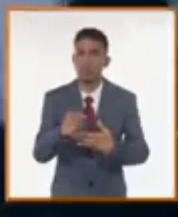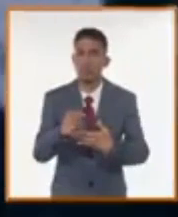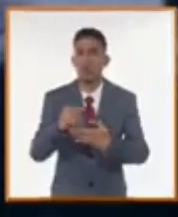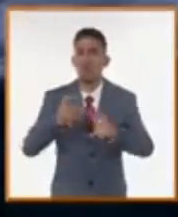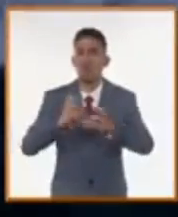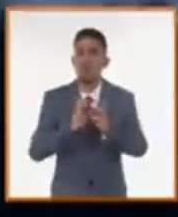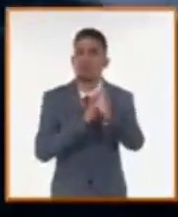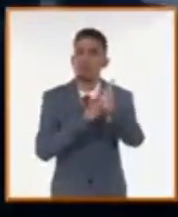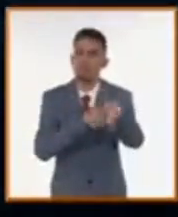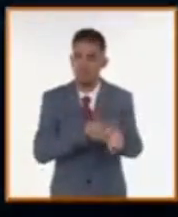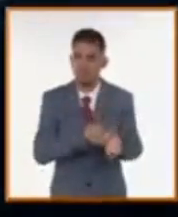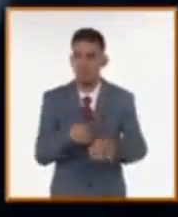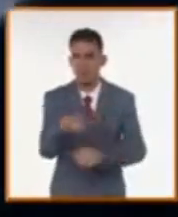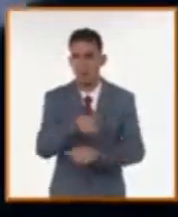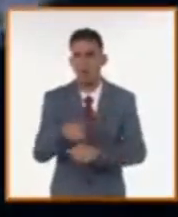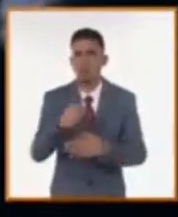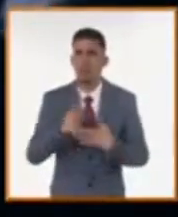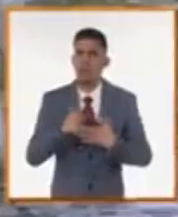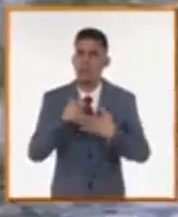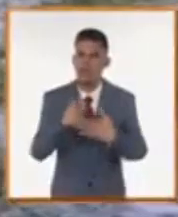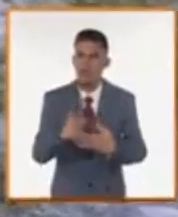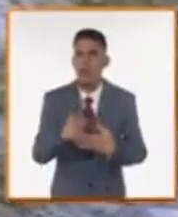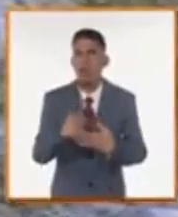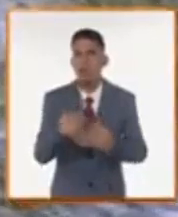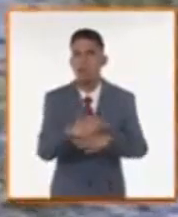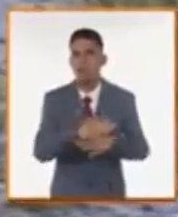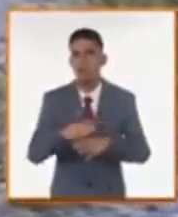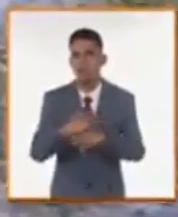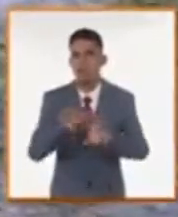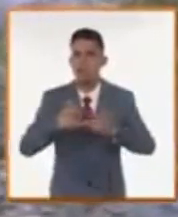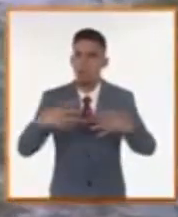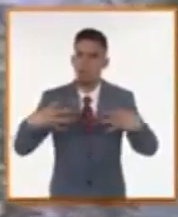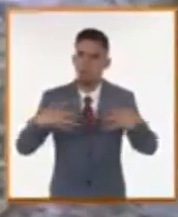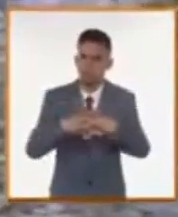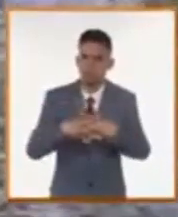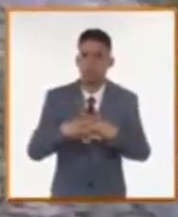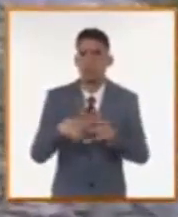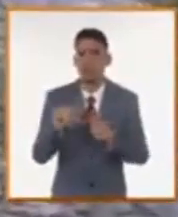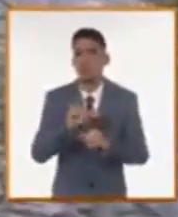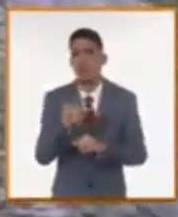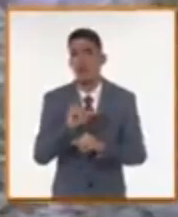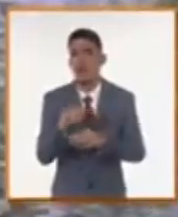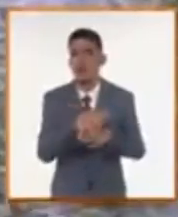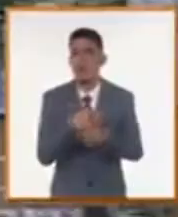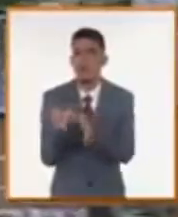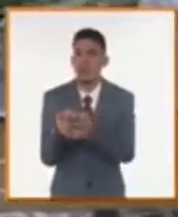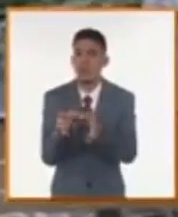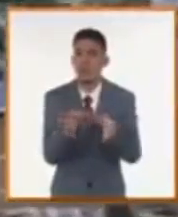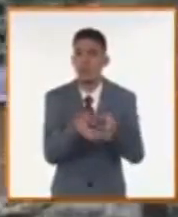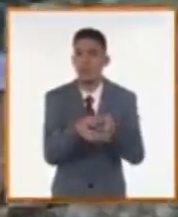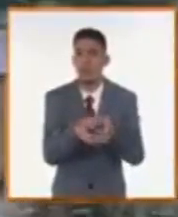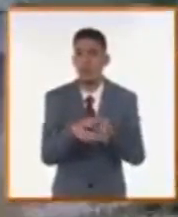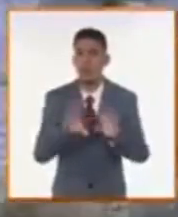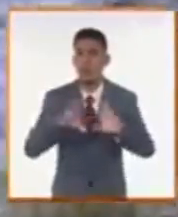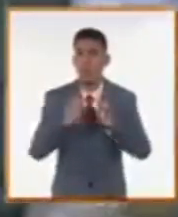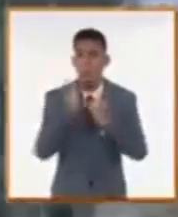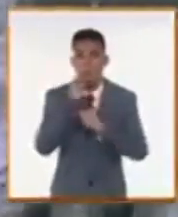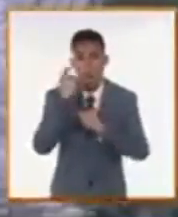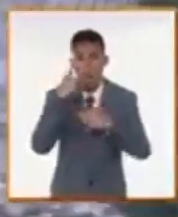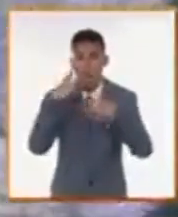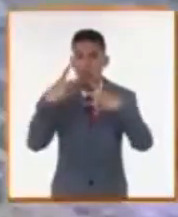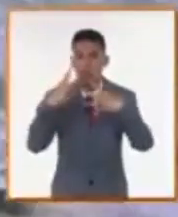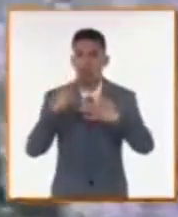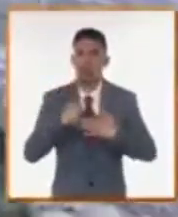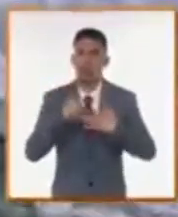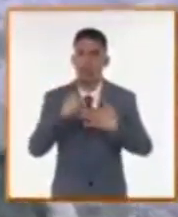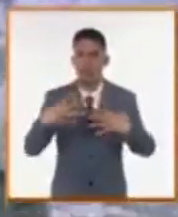actuar que superó enfoques e interpretaciones políticas, credos religiosos y que solo tuvo en cuenta el decoro de